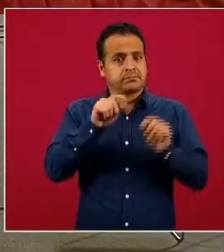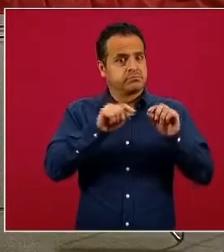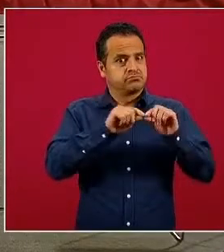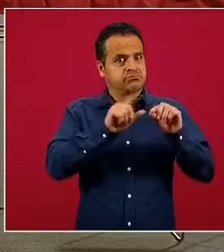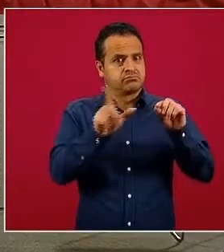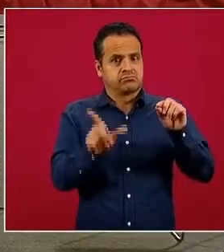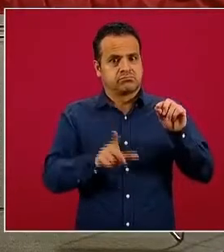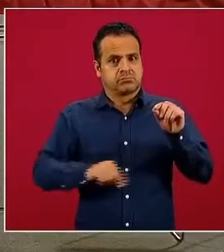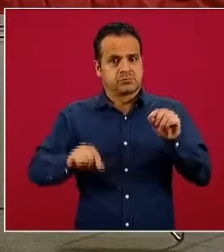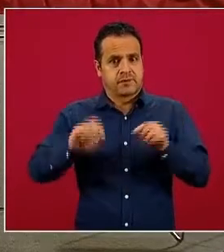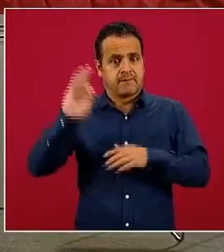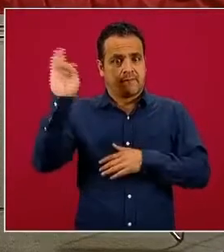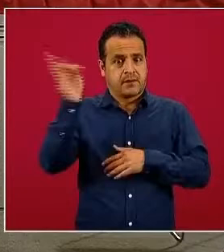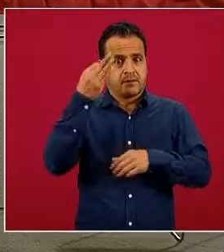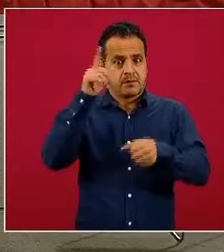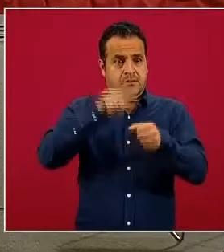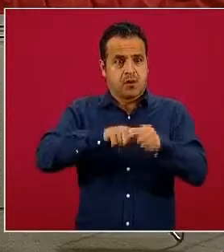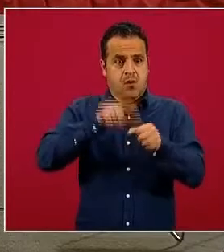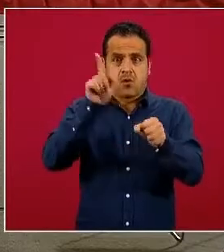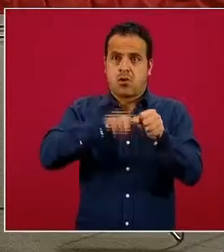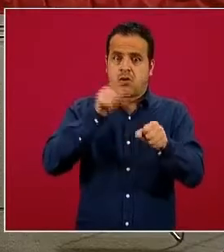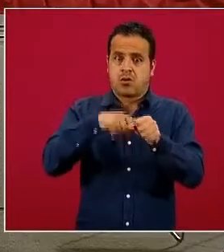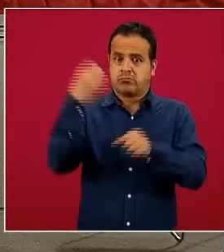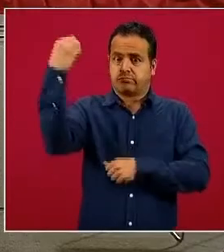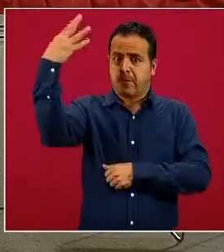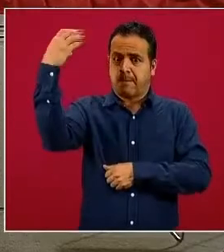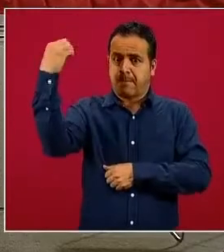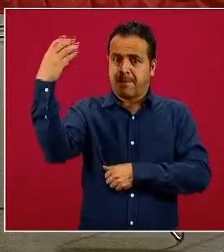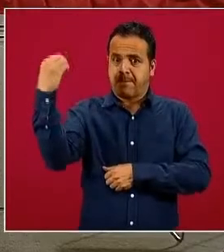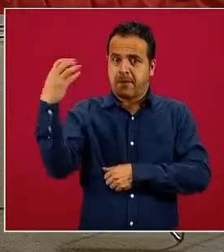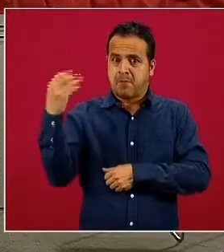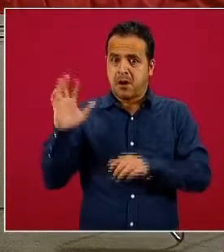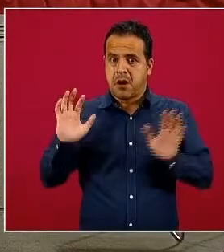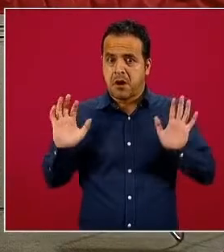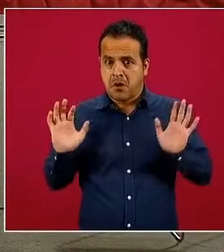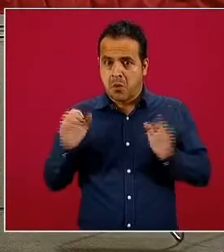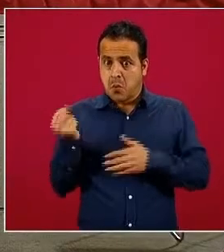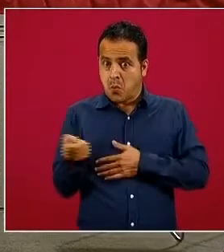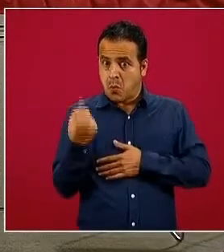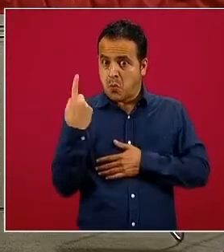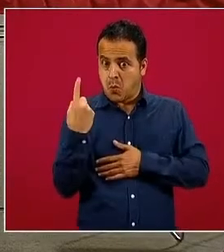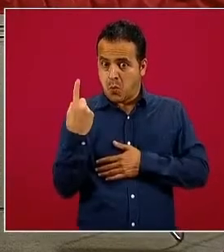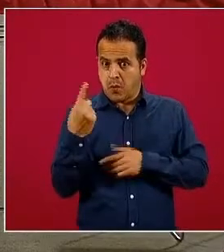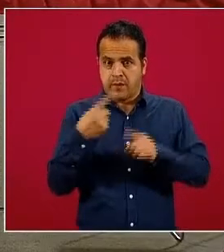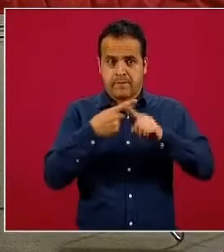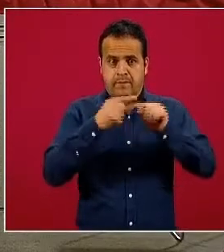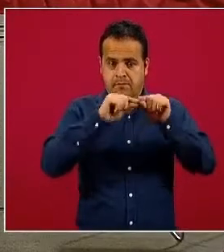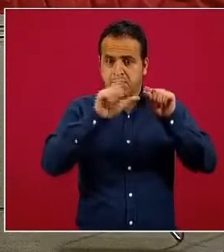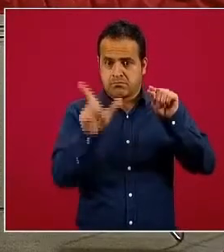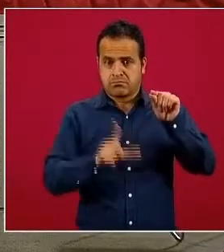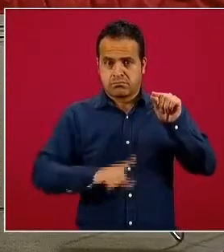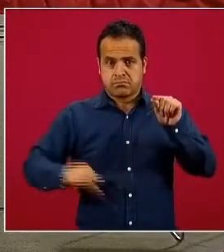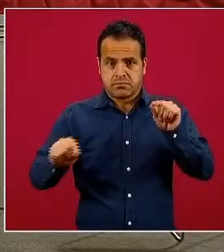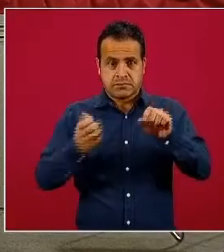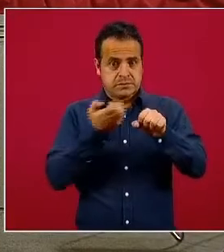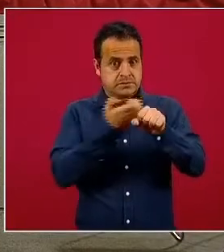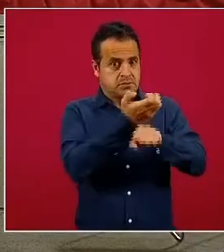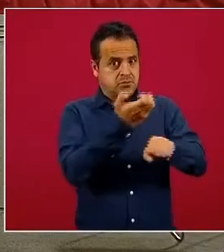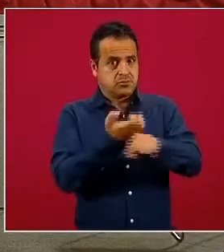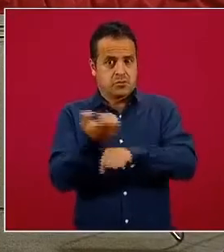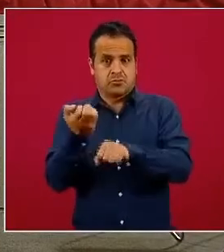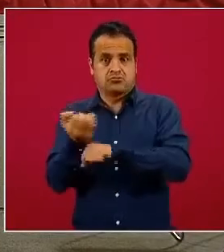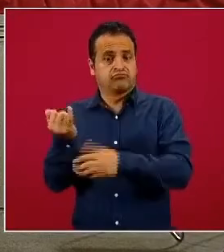el semáforo de riesgo COVID, que es un solo semáforo con una sola metodología nacional. Y esto ha resultado en que